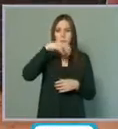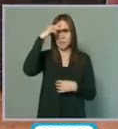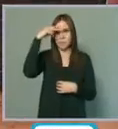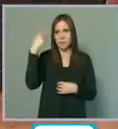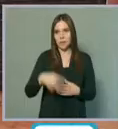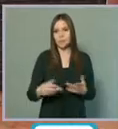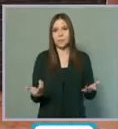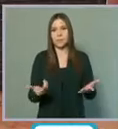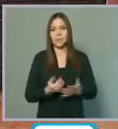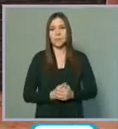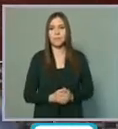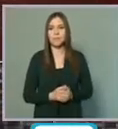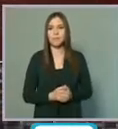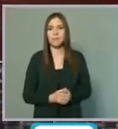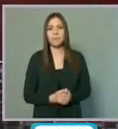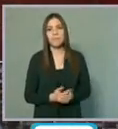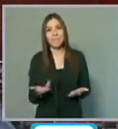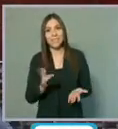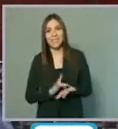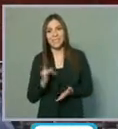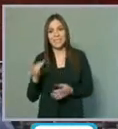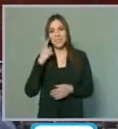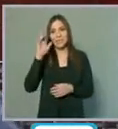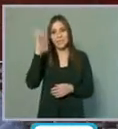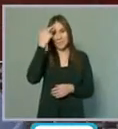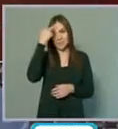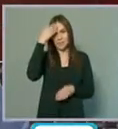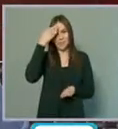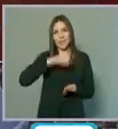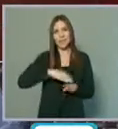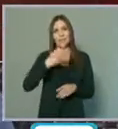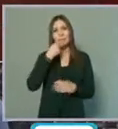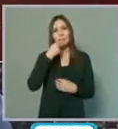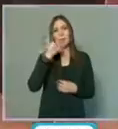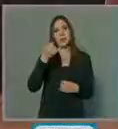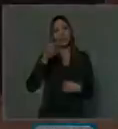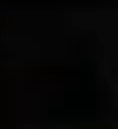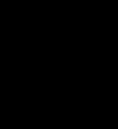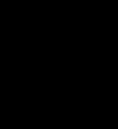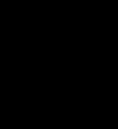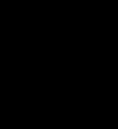que nada, pues Gracias, Chema. a la memoria de Gagarin, donde quiera que esté. Muchísimas gracias.